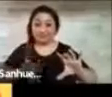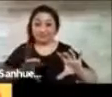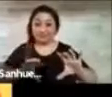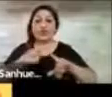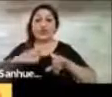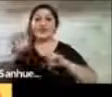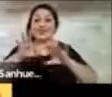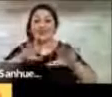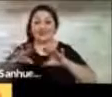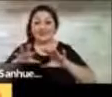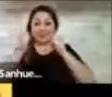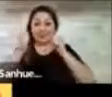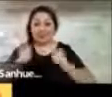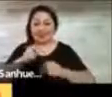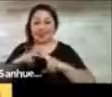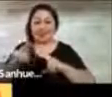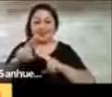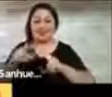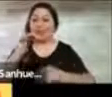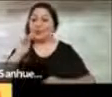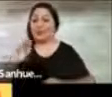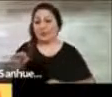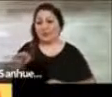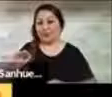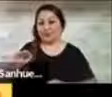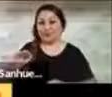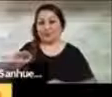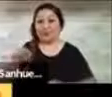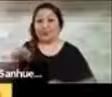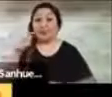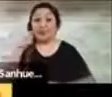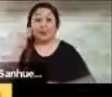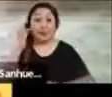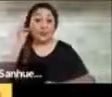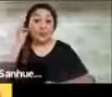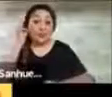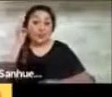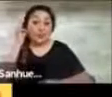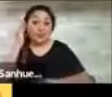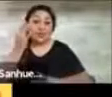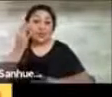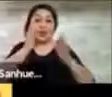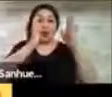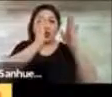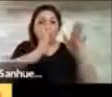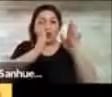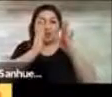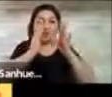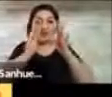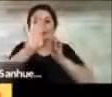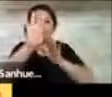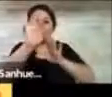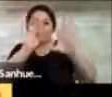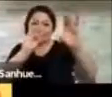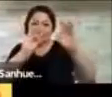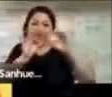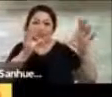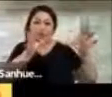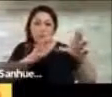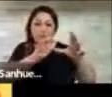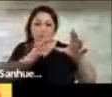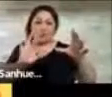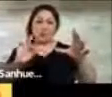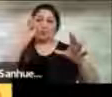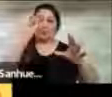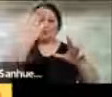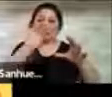niño, donde por ejemplo, él o ella tenga que ir ordenando los objetos en estos grupos, que tenga que